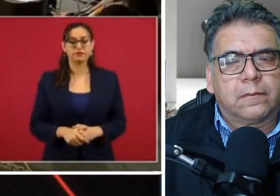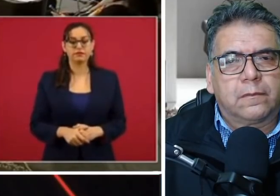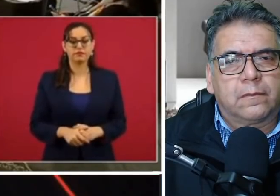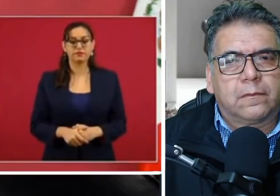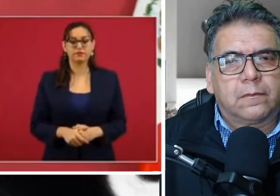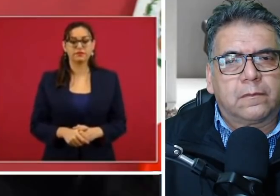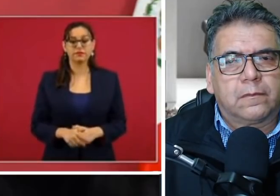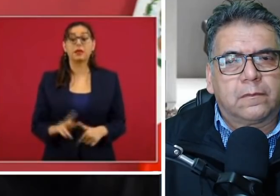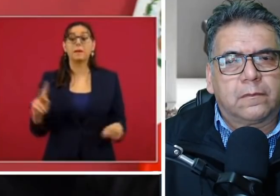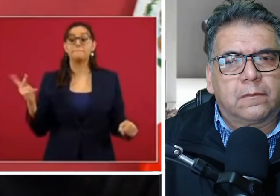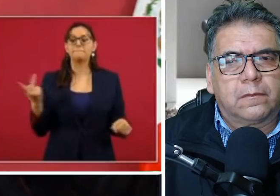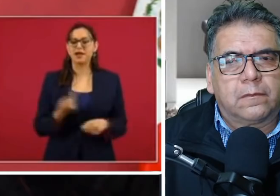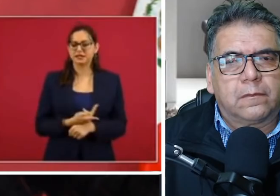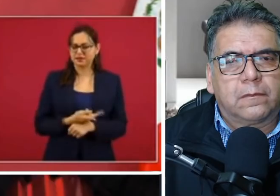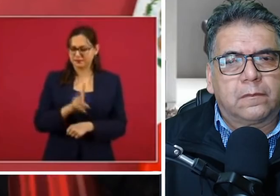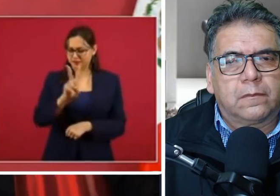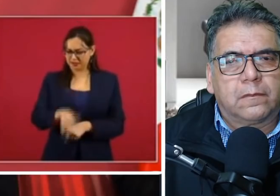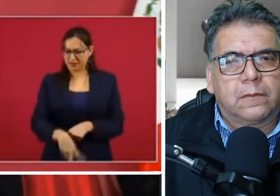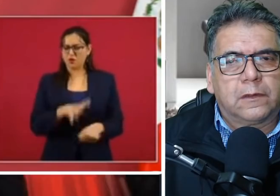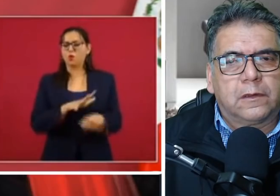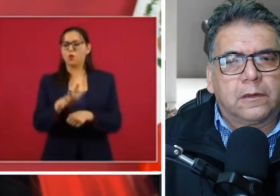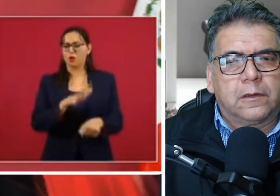desde Salinas de Gortari